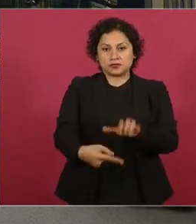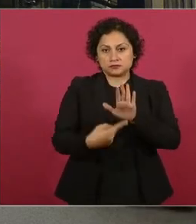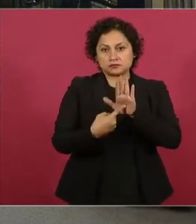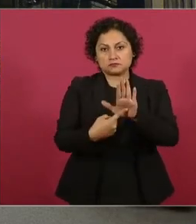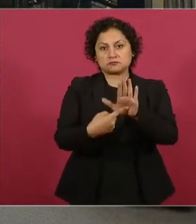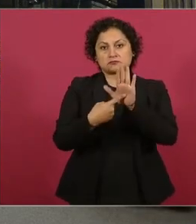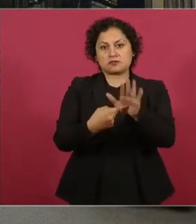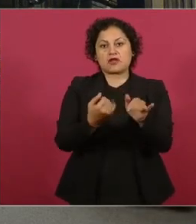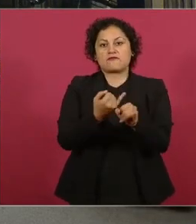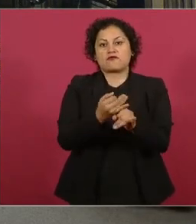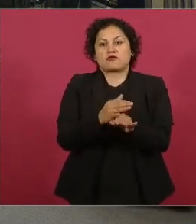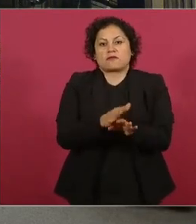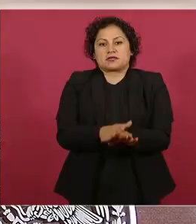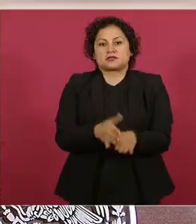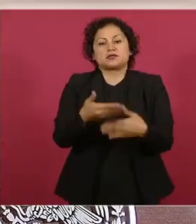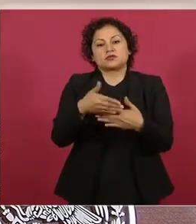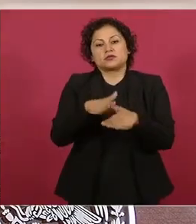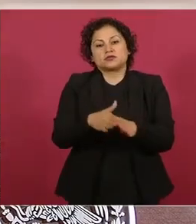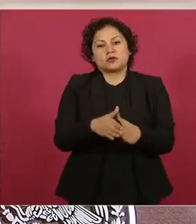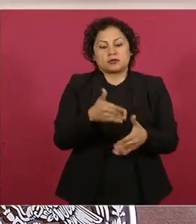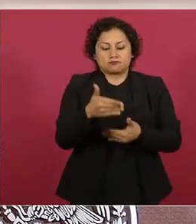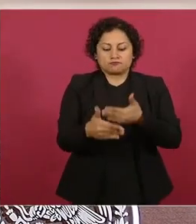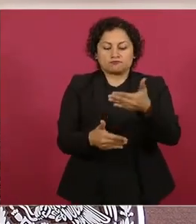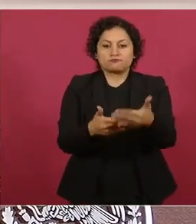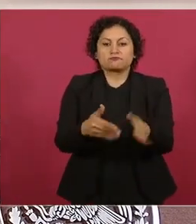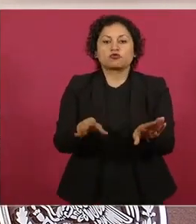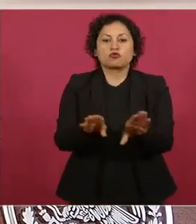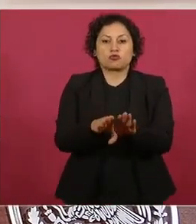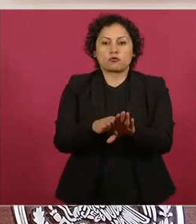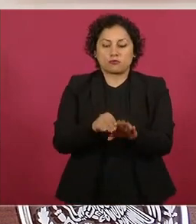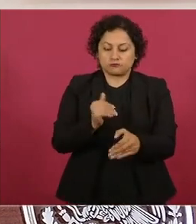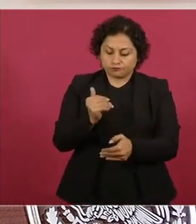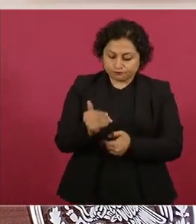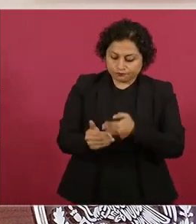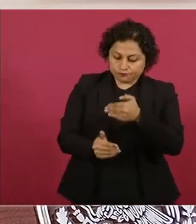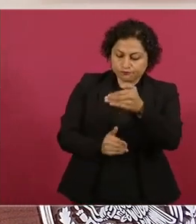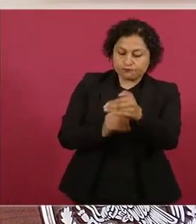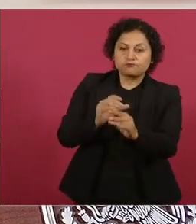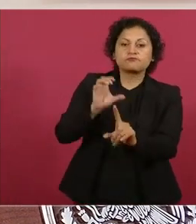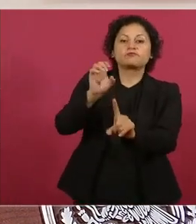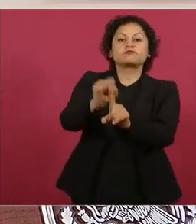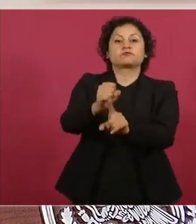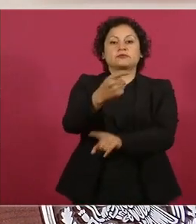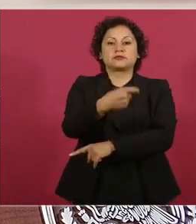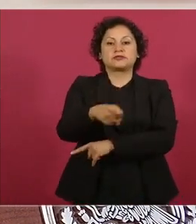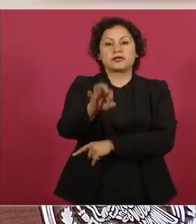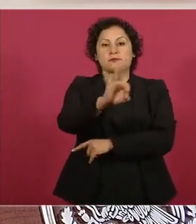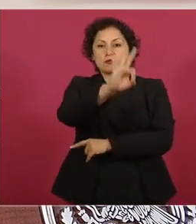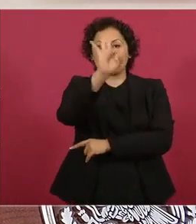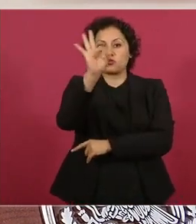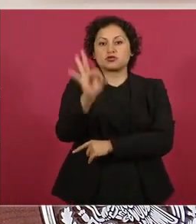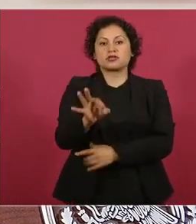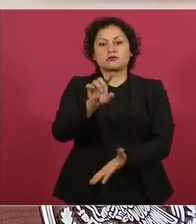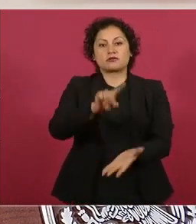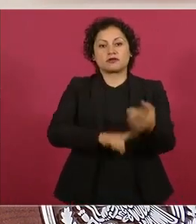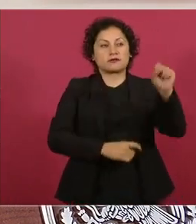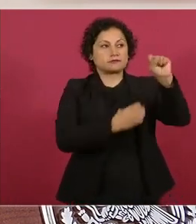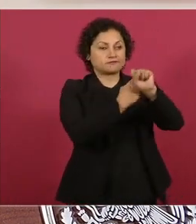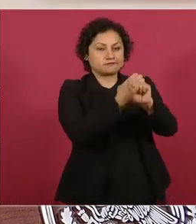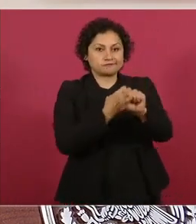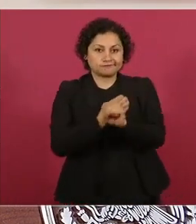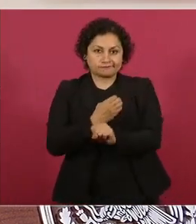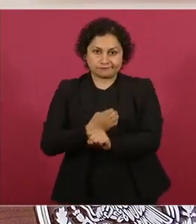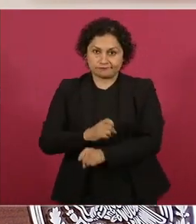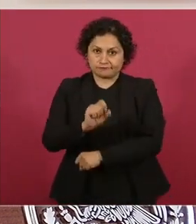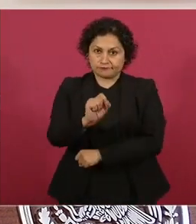hasta tener el 100% en 23 estados